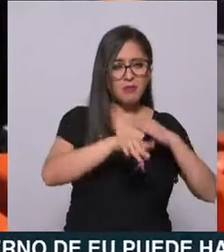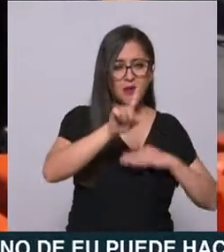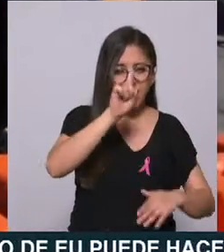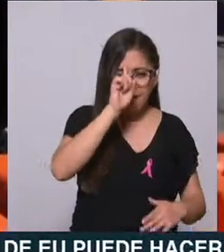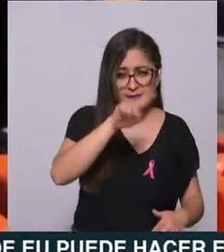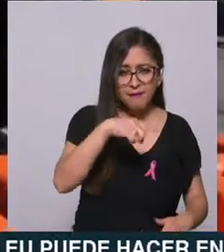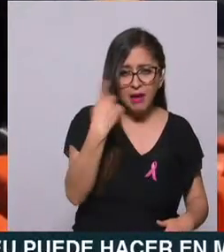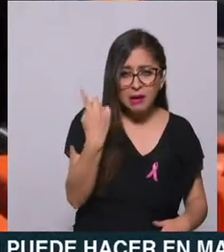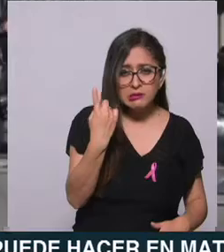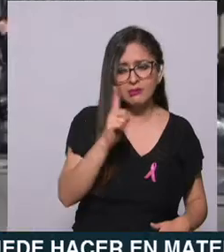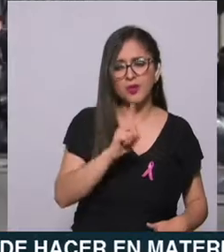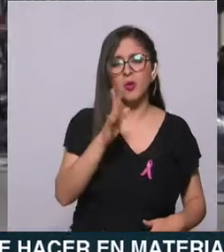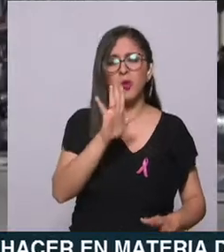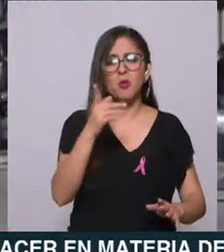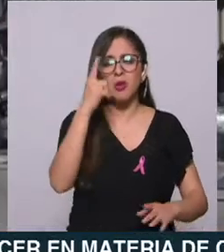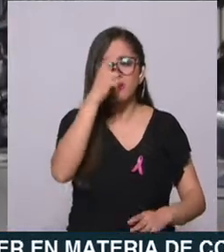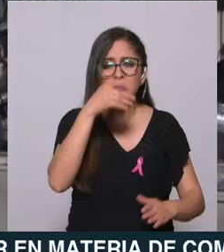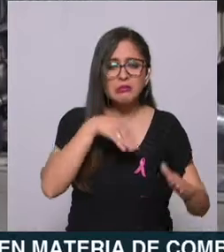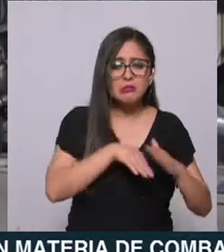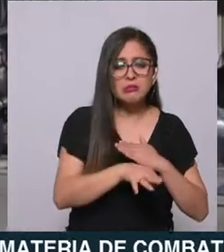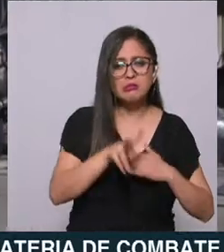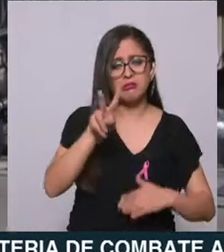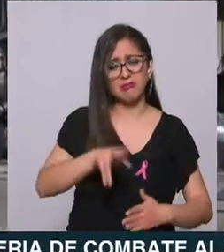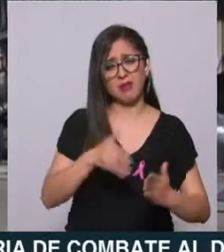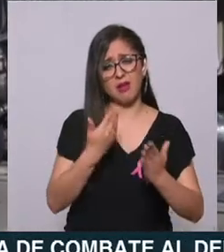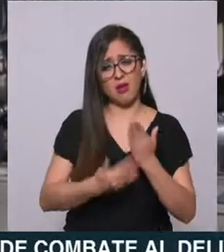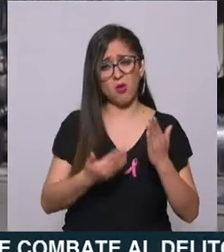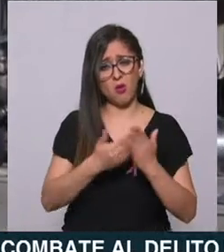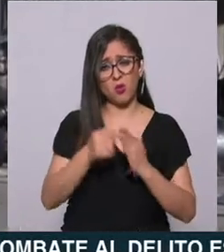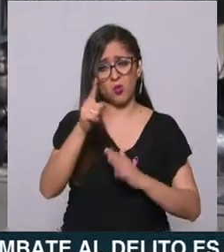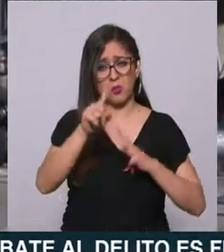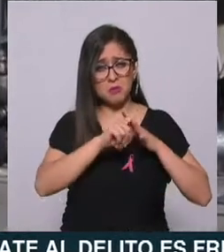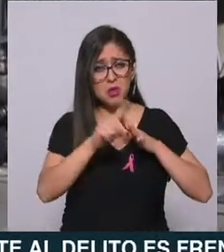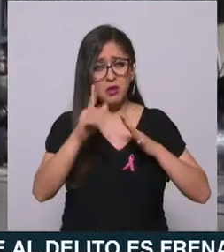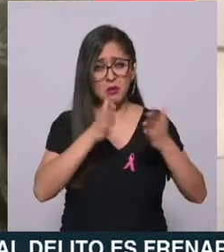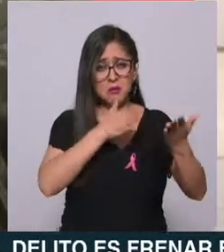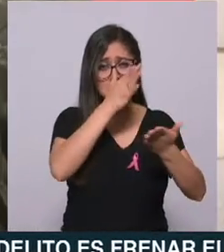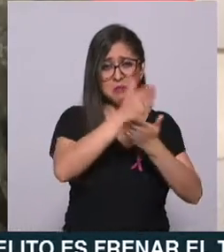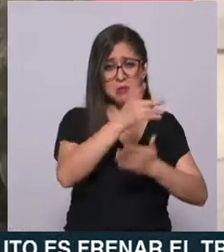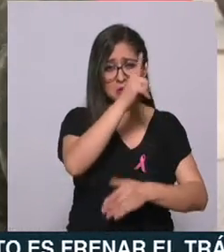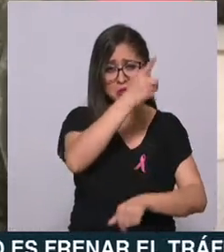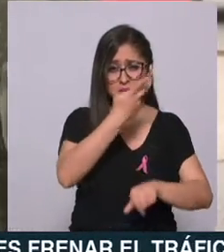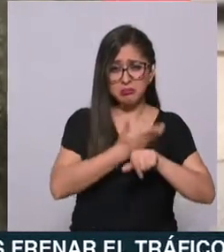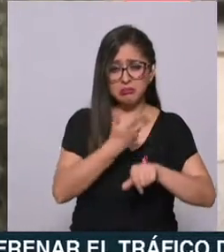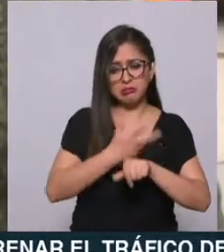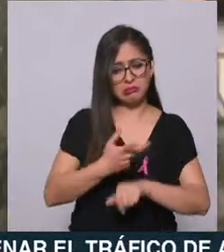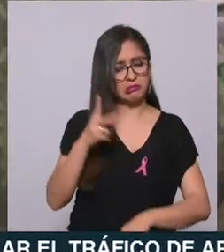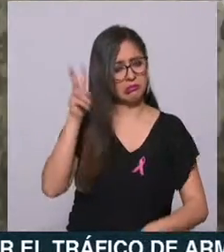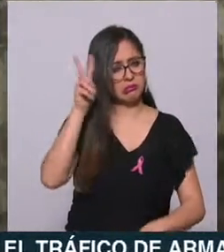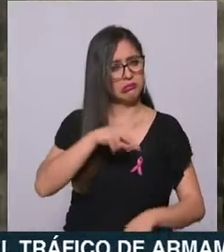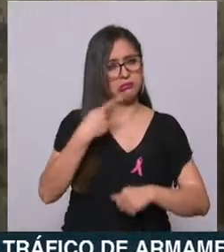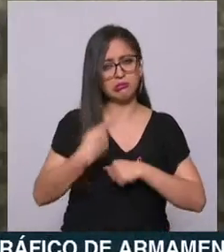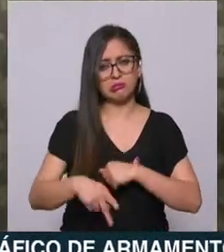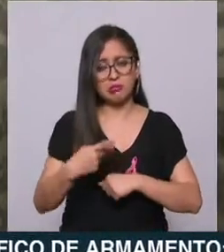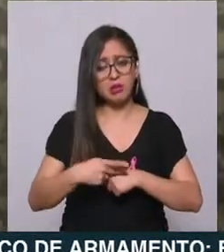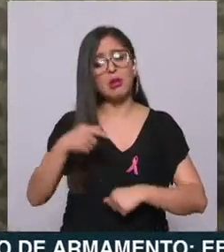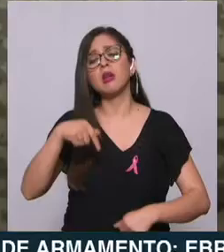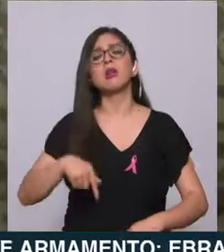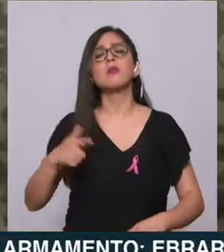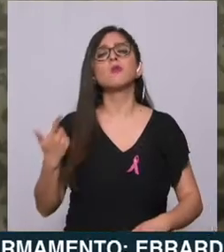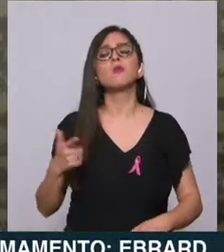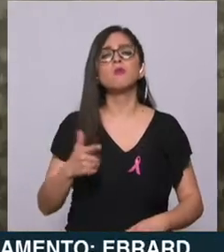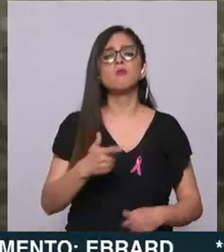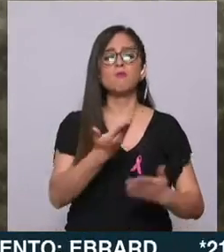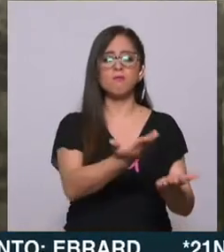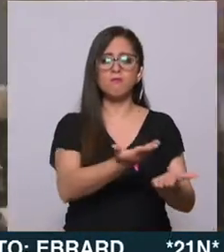difíciles, no tan peligrosas para entrar. Hoy día es muy, muy peligroso. Tan solo aquí en Guanajuato tenemos el reporte